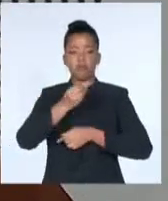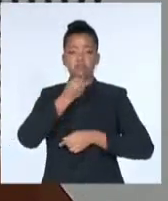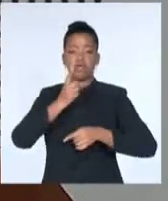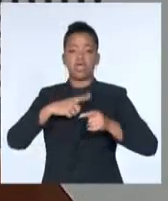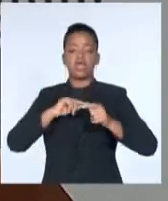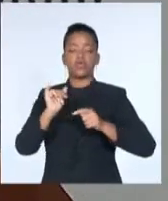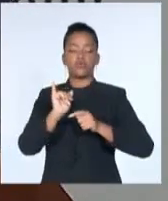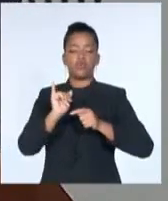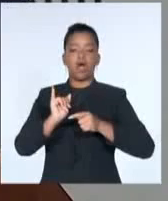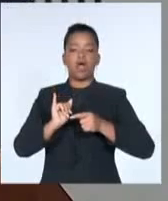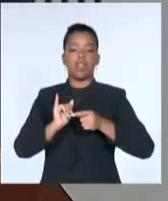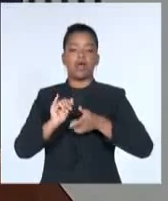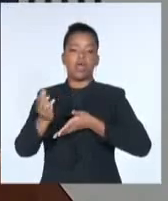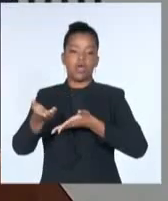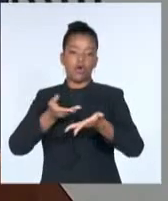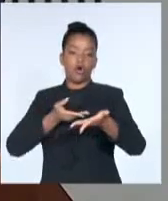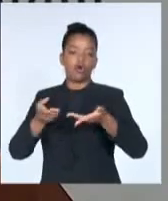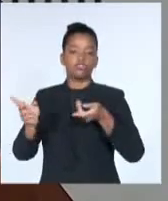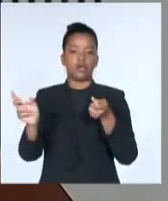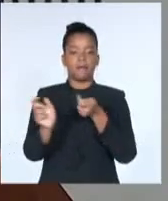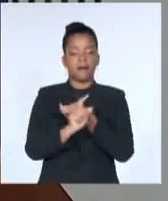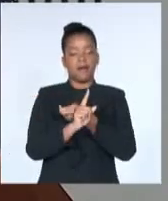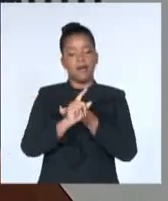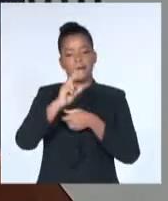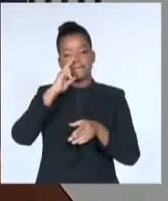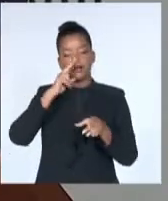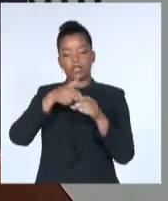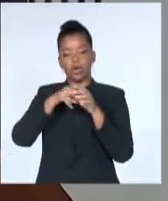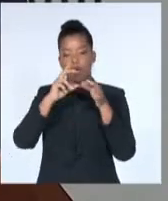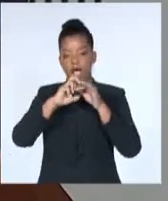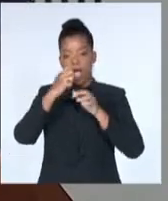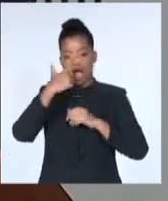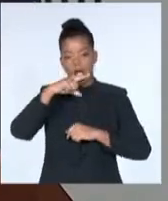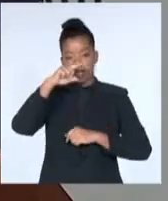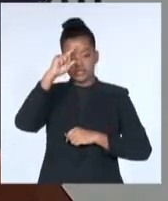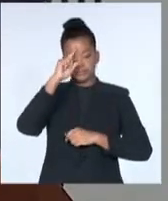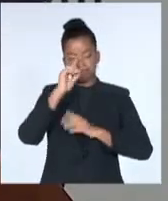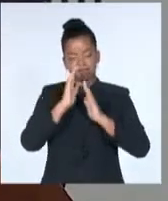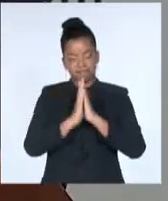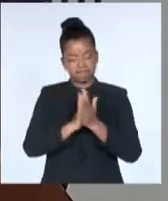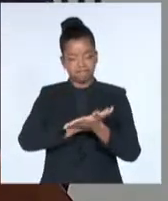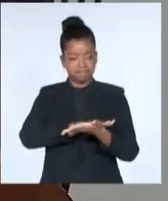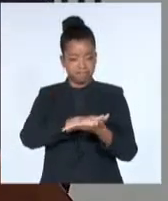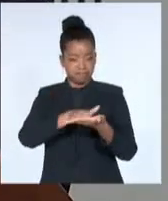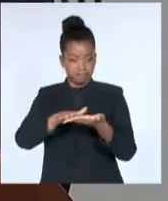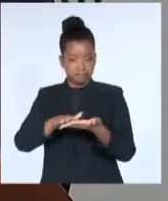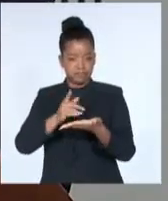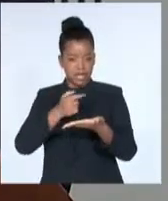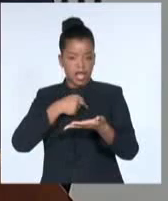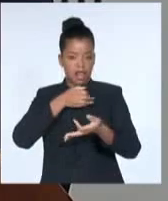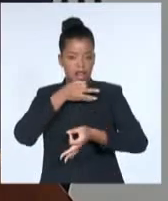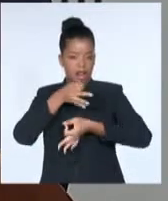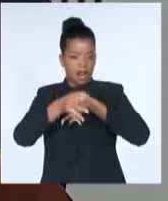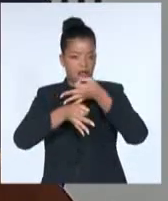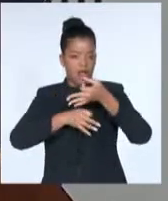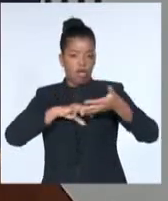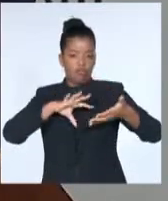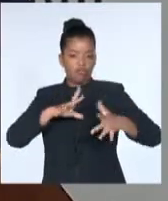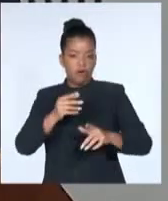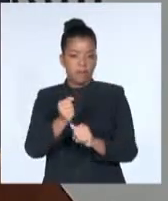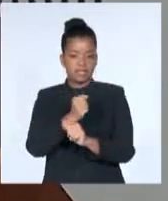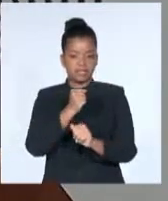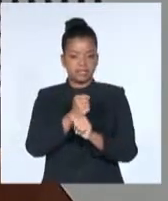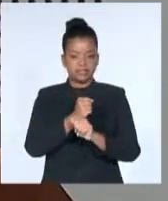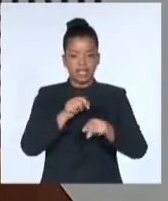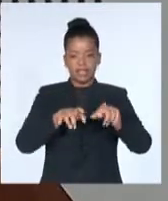del petróleo y el gas. Permítanme ahora llamar su atención sobre el abanico de oportunidades que la transformación digital